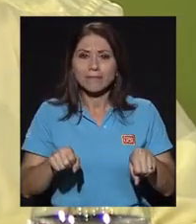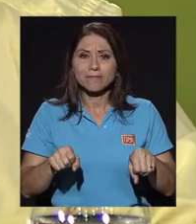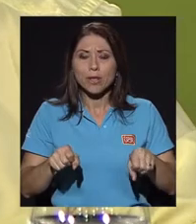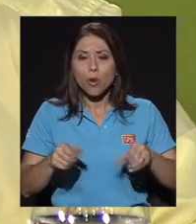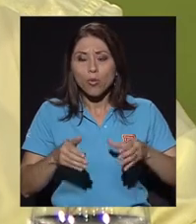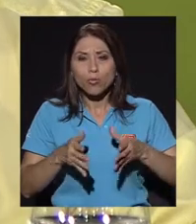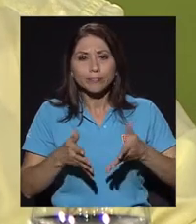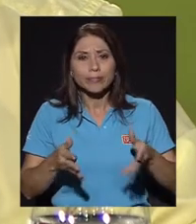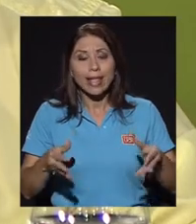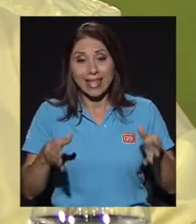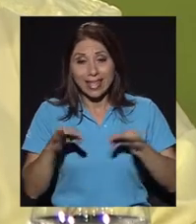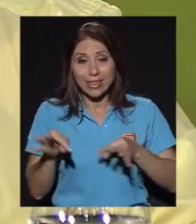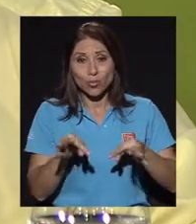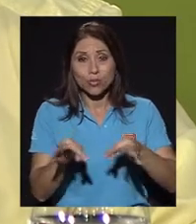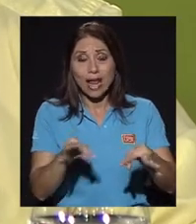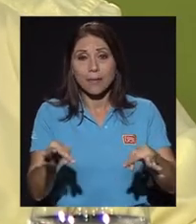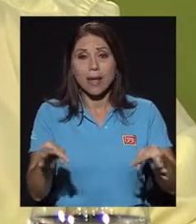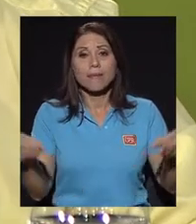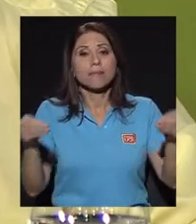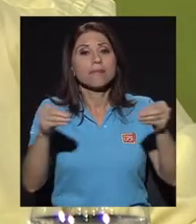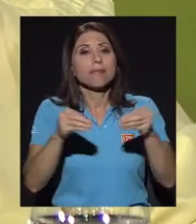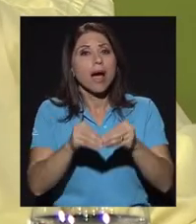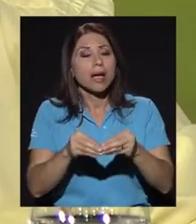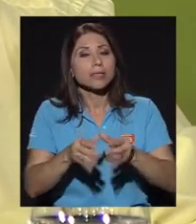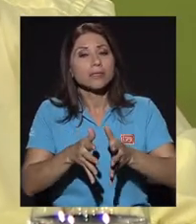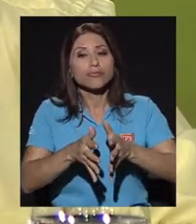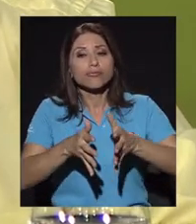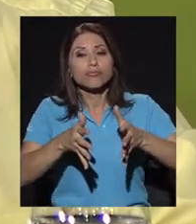anillo turístico de Turrialba.